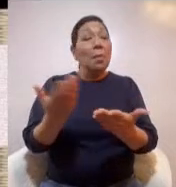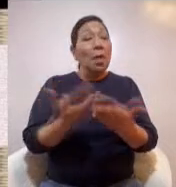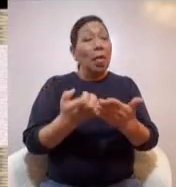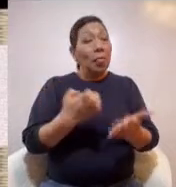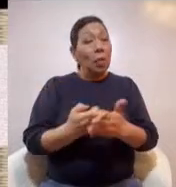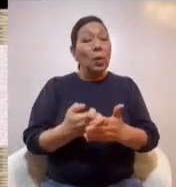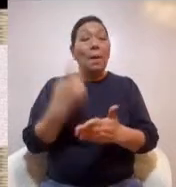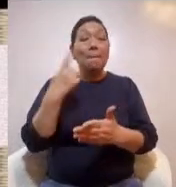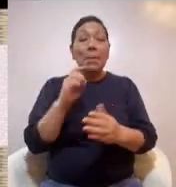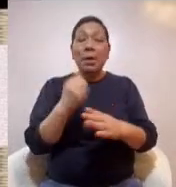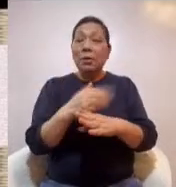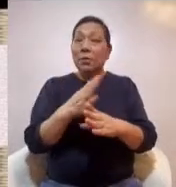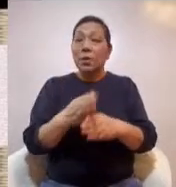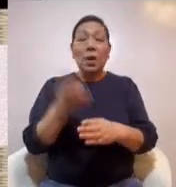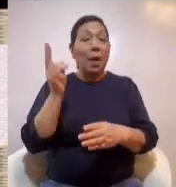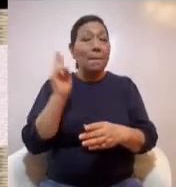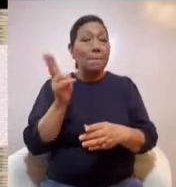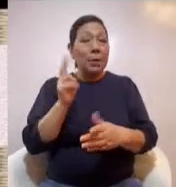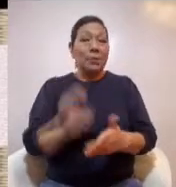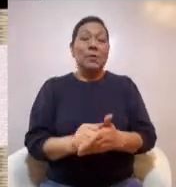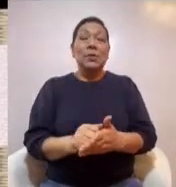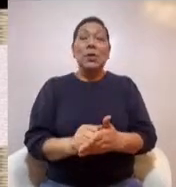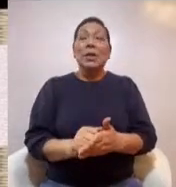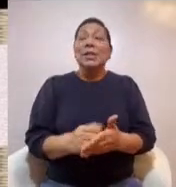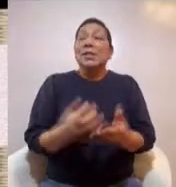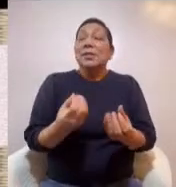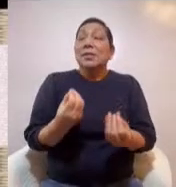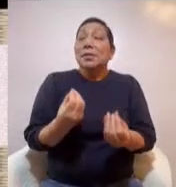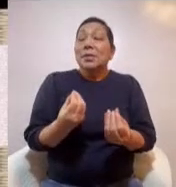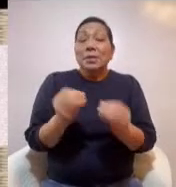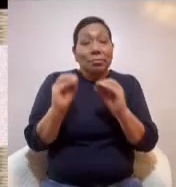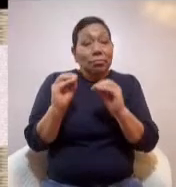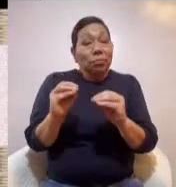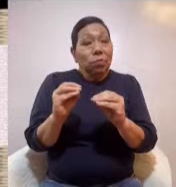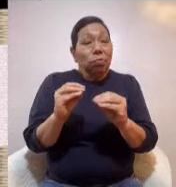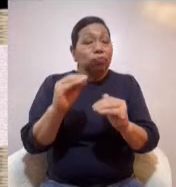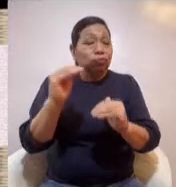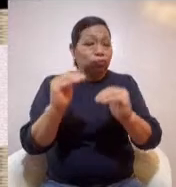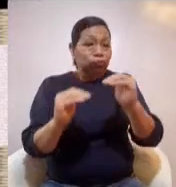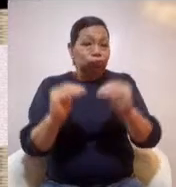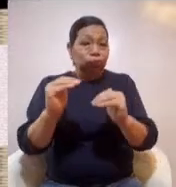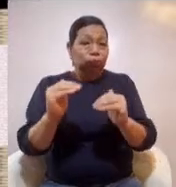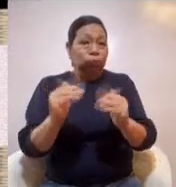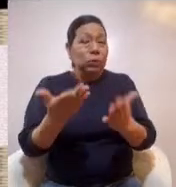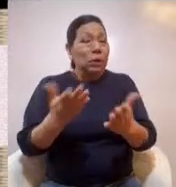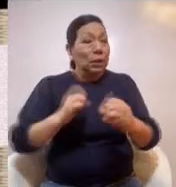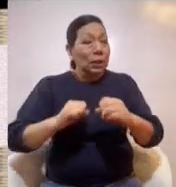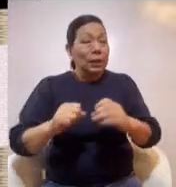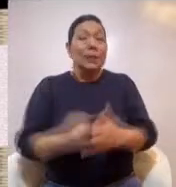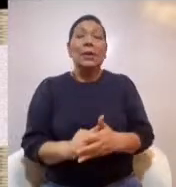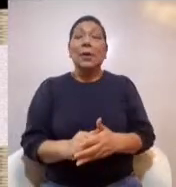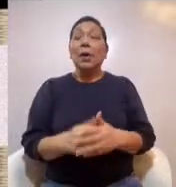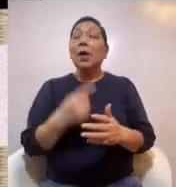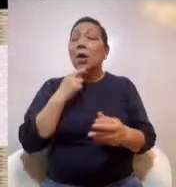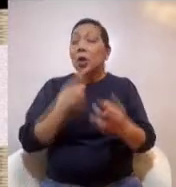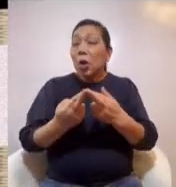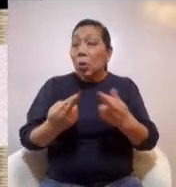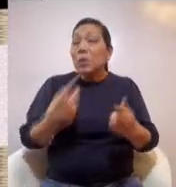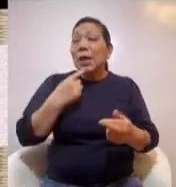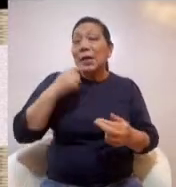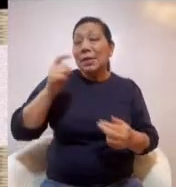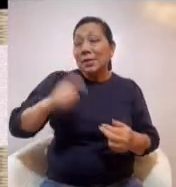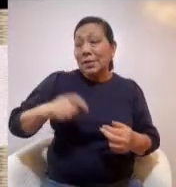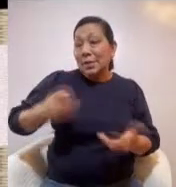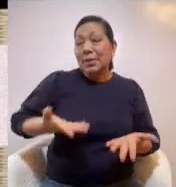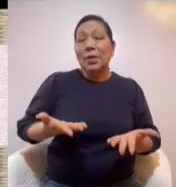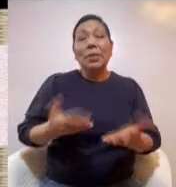sistema educativo para formar a profesoras y profesores en el desmontaje de los estereotipos de género, los